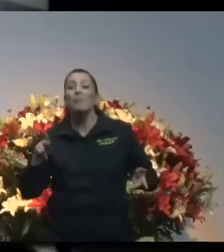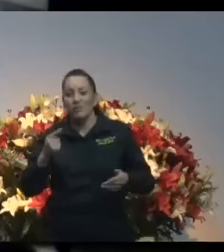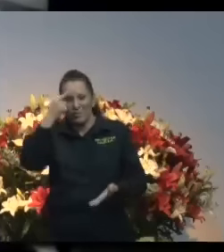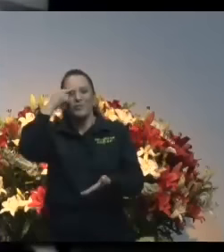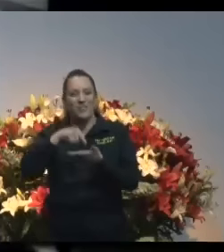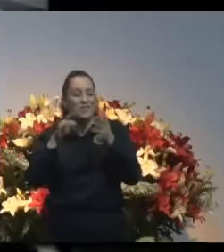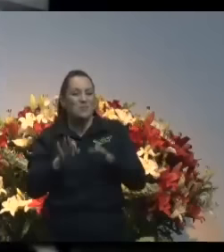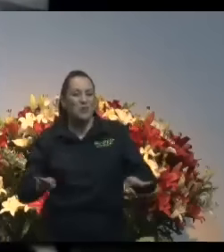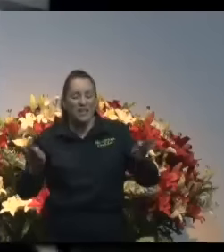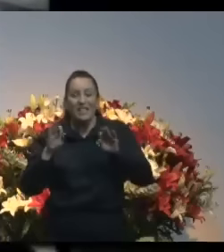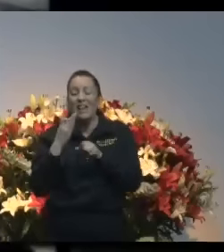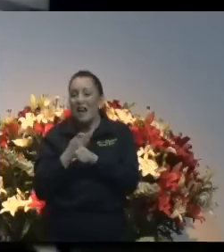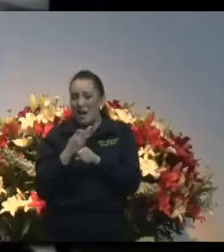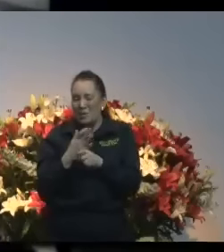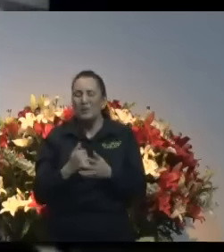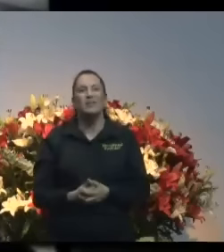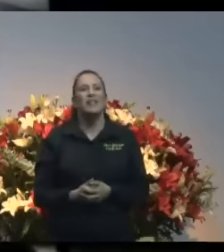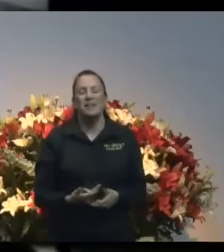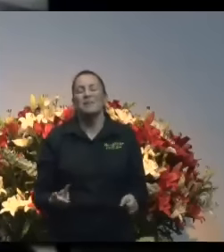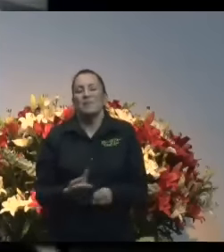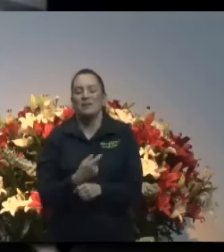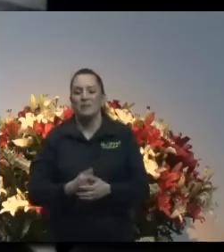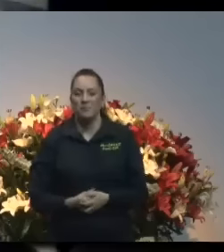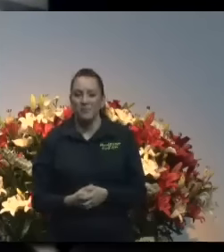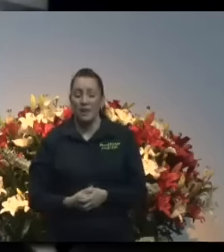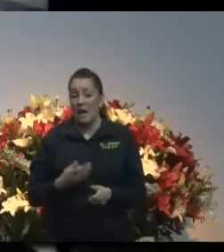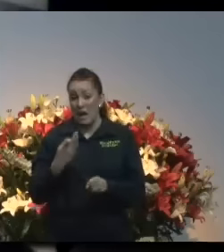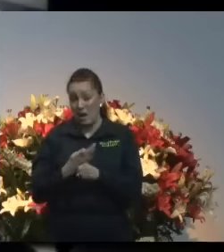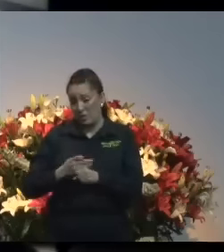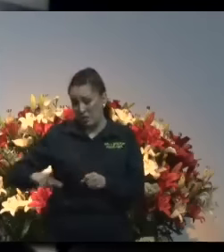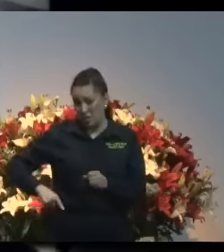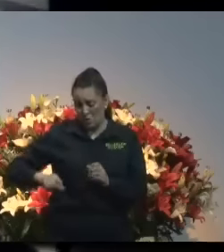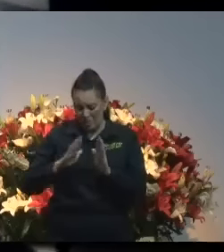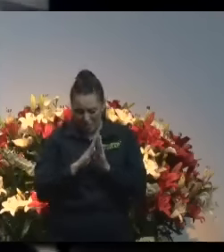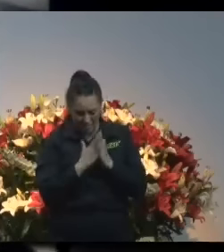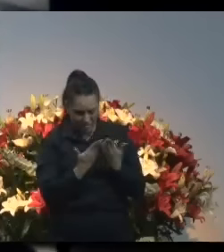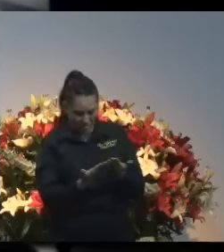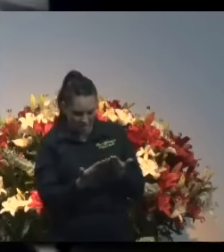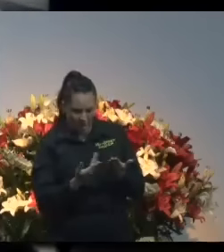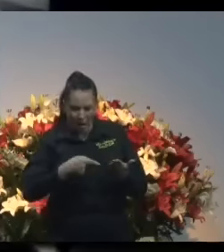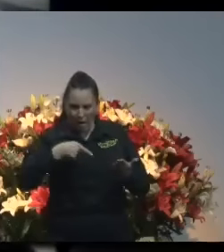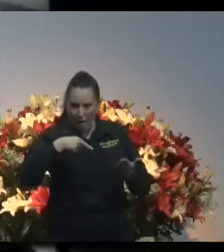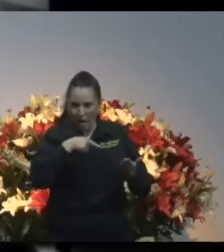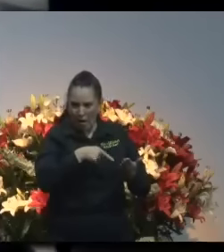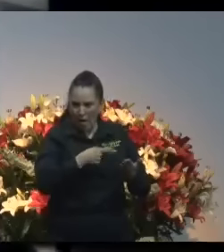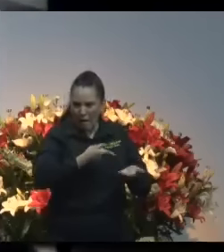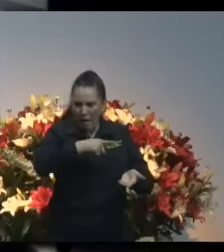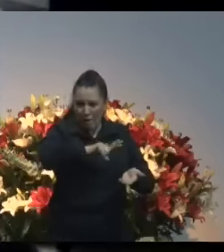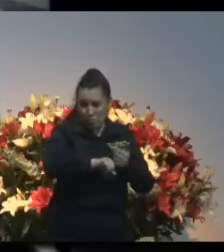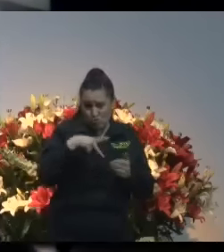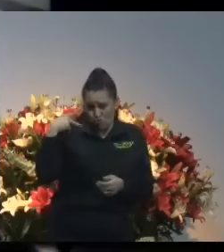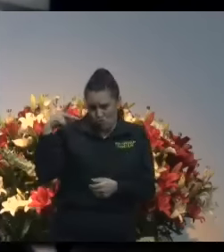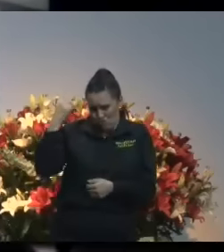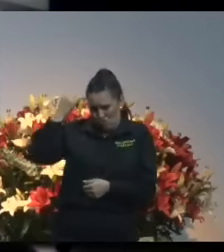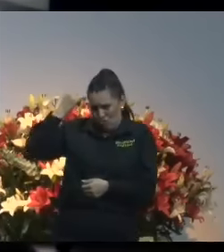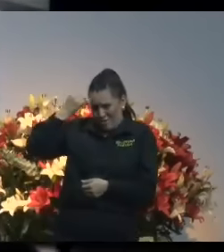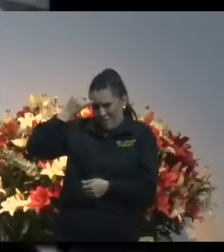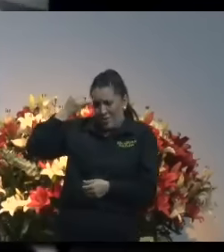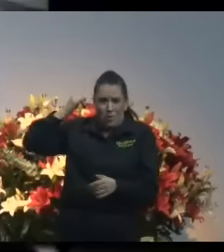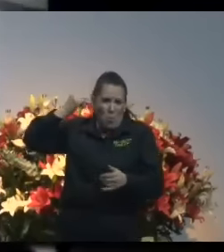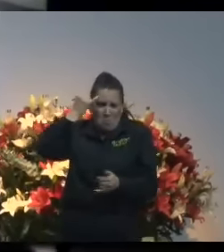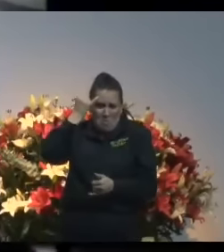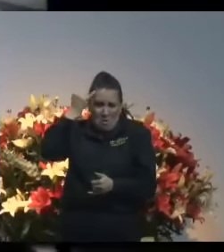de texto, la actual administración, de meter ideología política a los libros, en lugar de